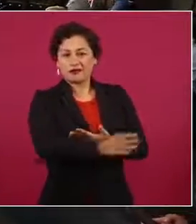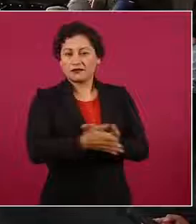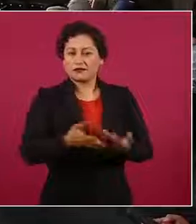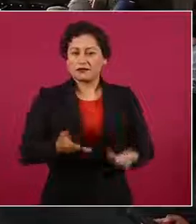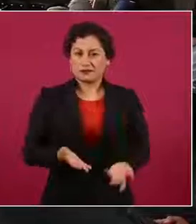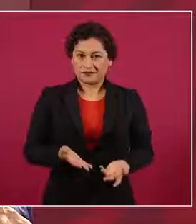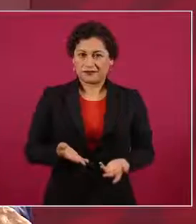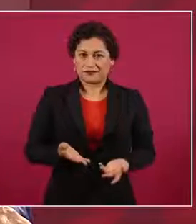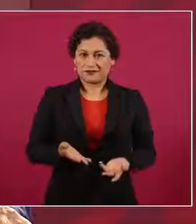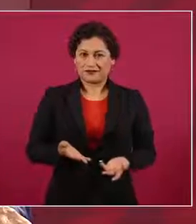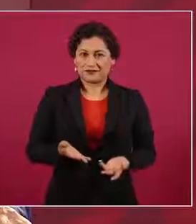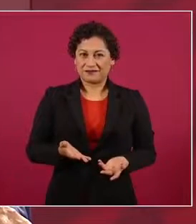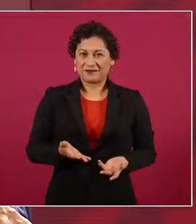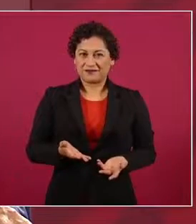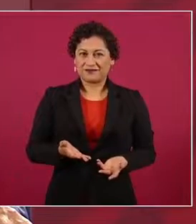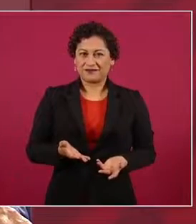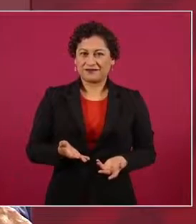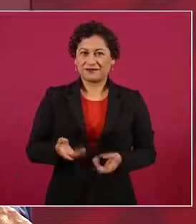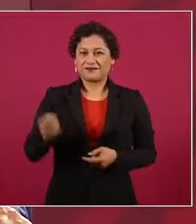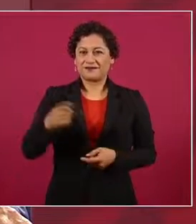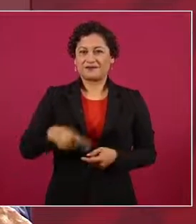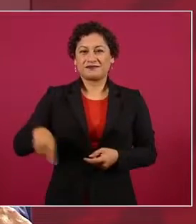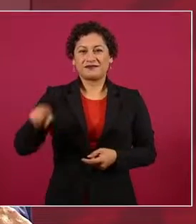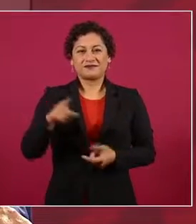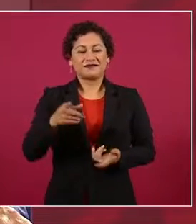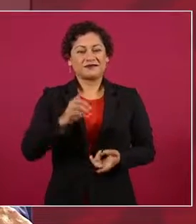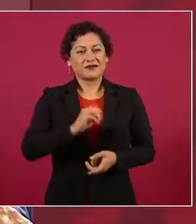los tratan mal,